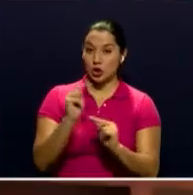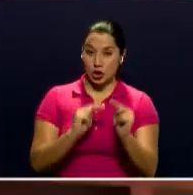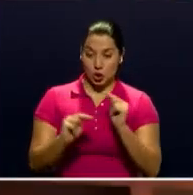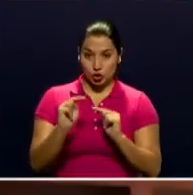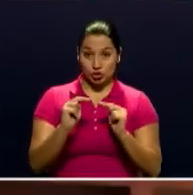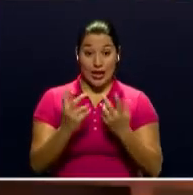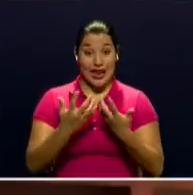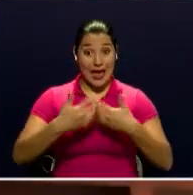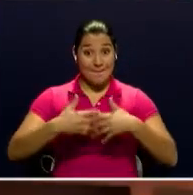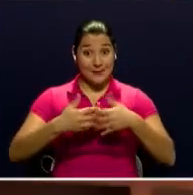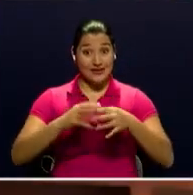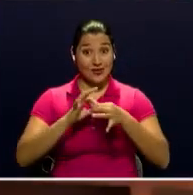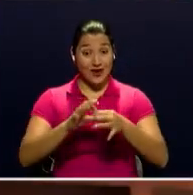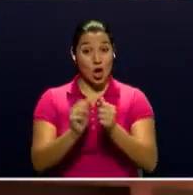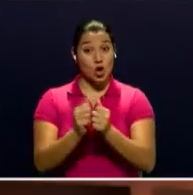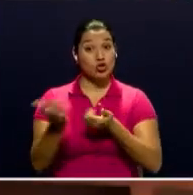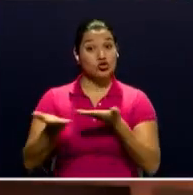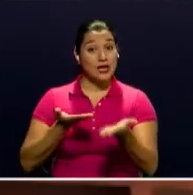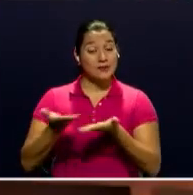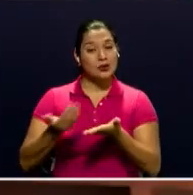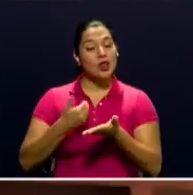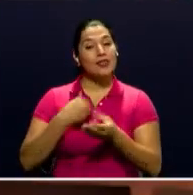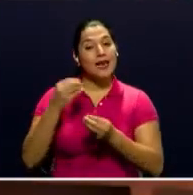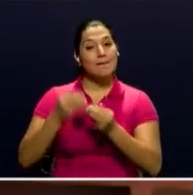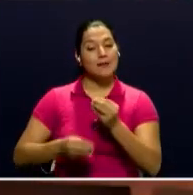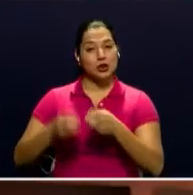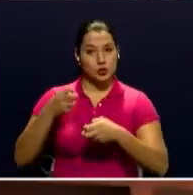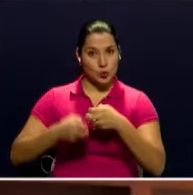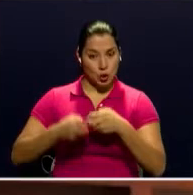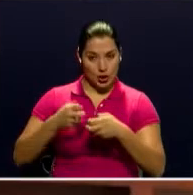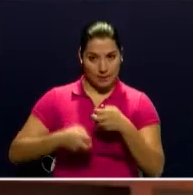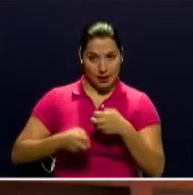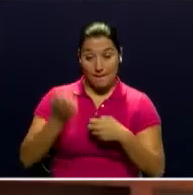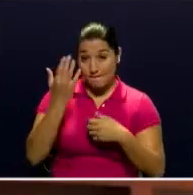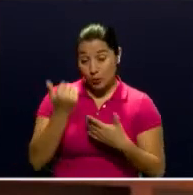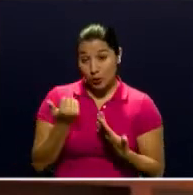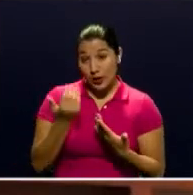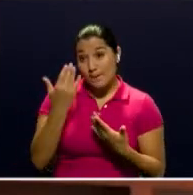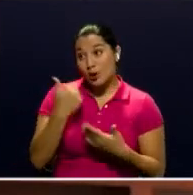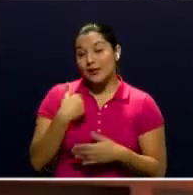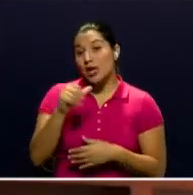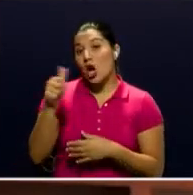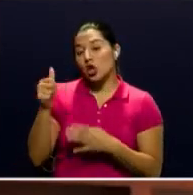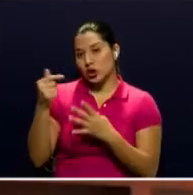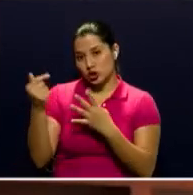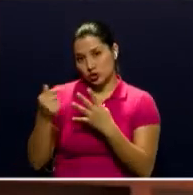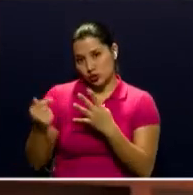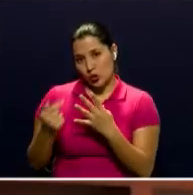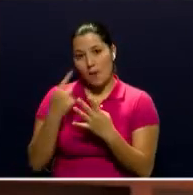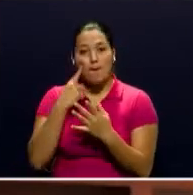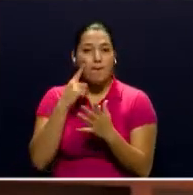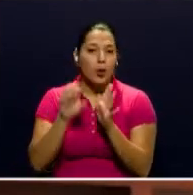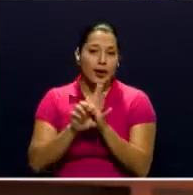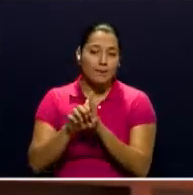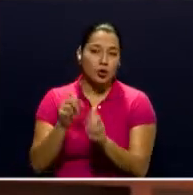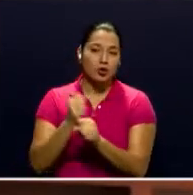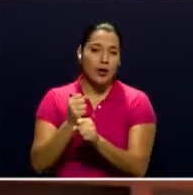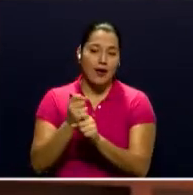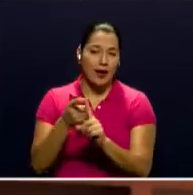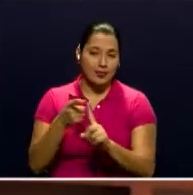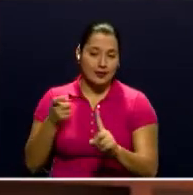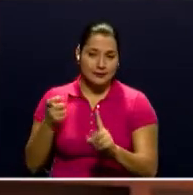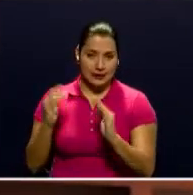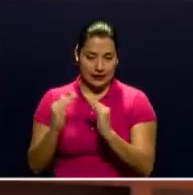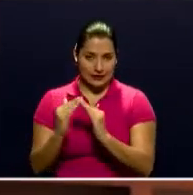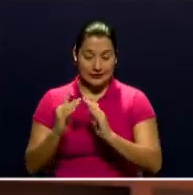del sector servicios están teniendo menos problemas debido a que tienen opciones como lo que es el teletrabajo. Sin embargo,